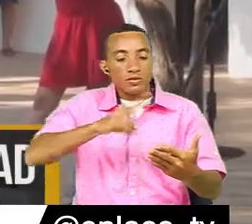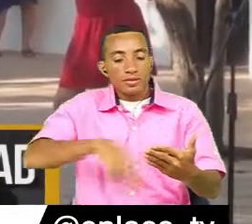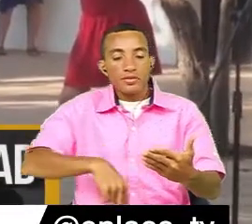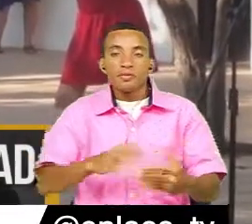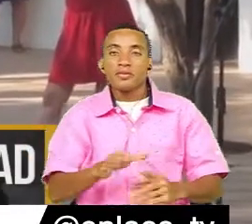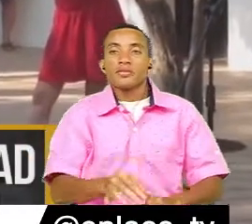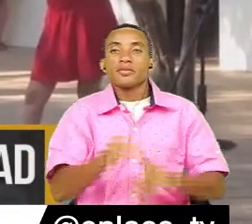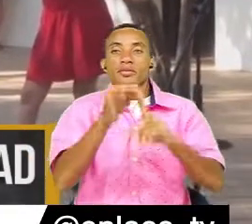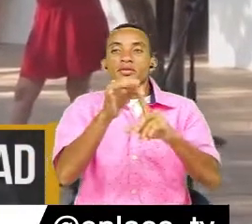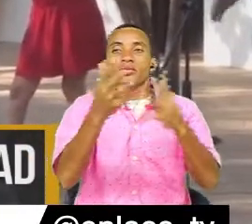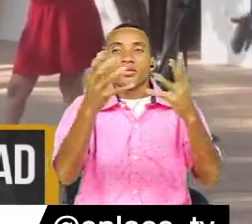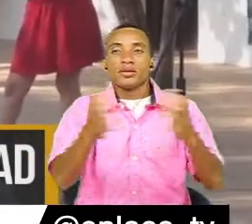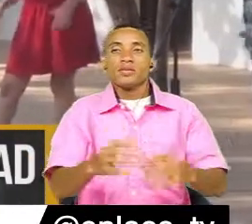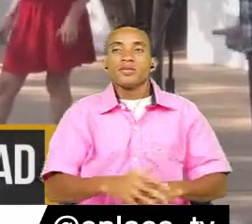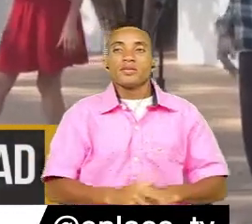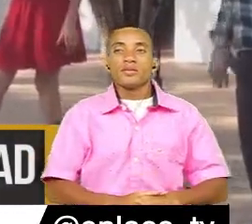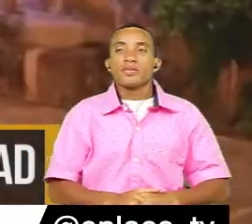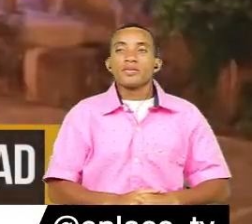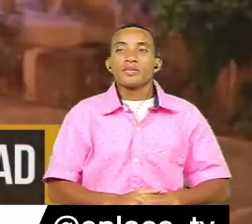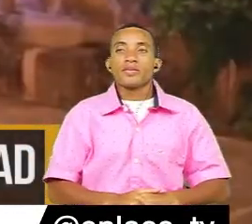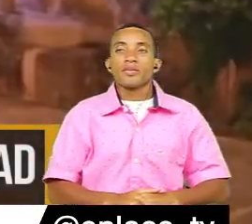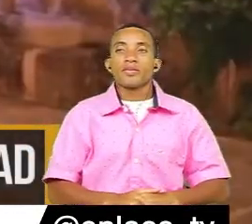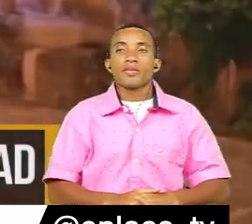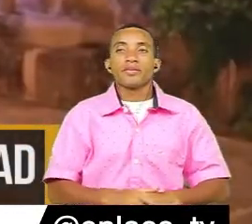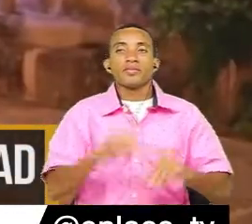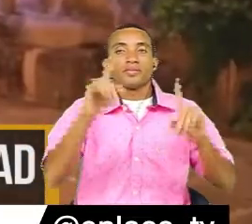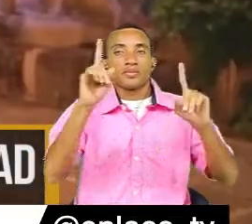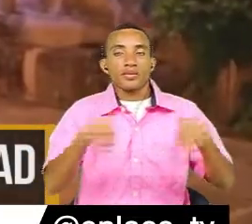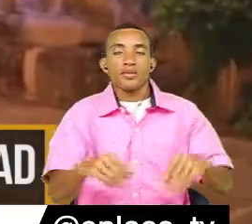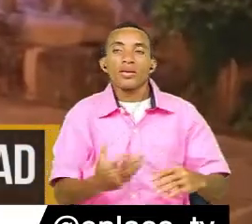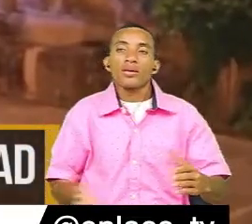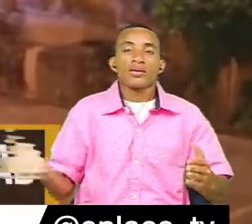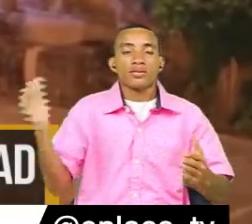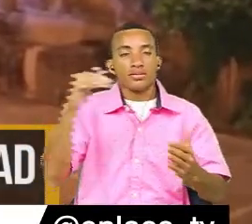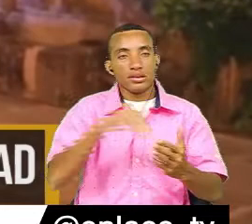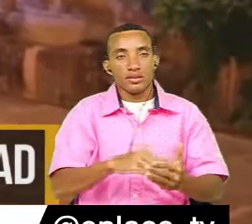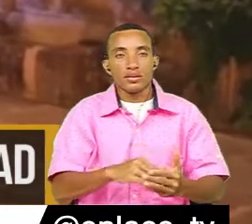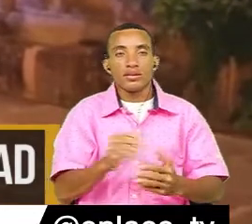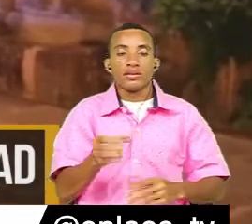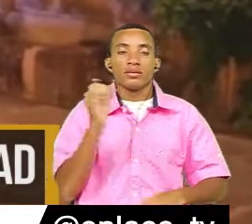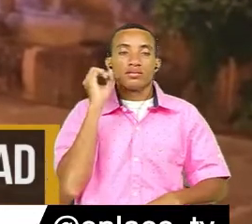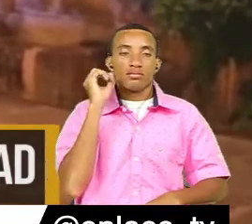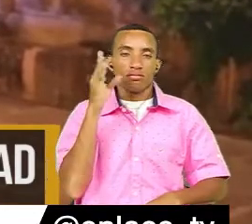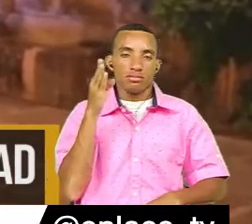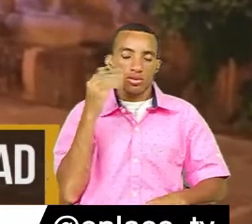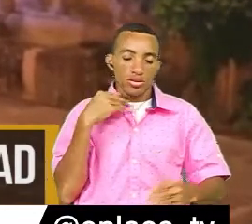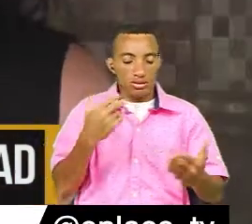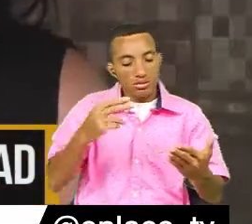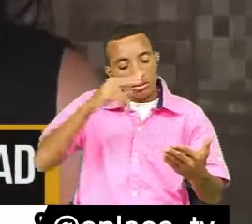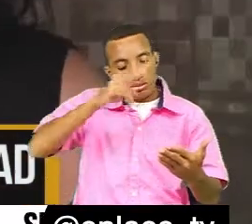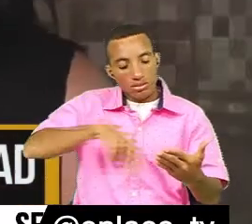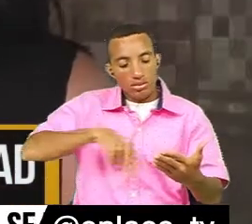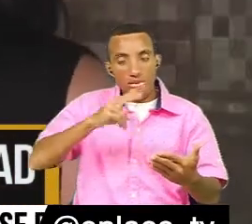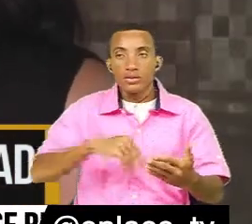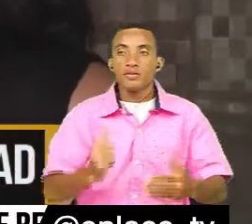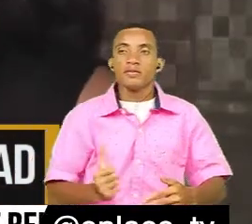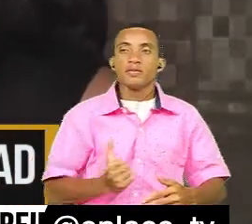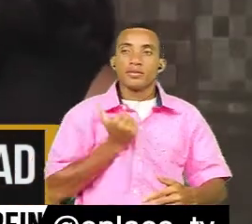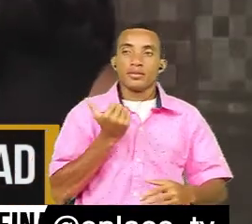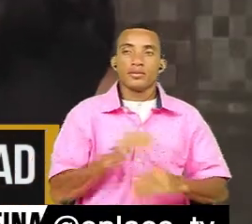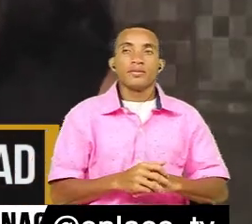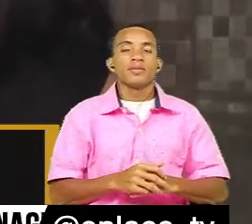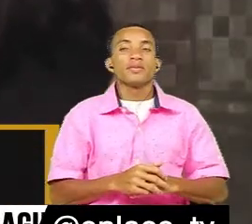para realizar su pasatiempo. Para esto se realizará la reinauguración del Club de Lectura en Barranca Bermeja. Estamos aprovechando el marco del Festival